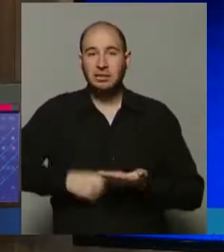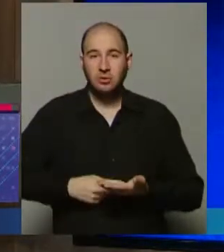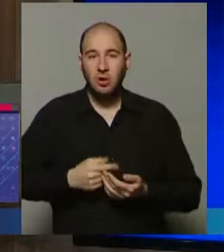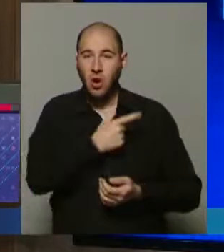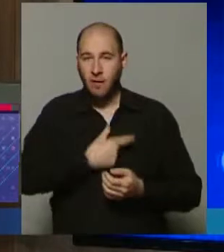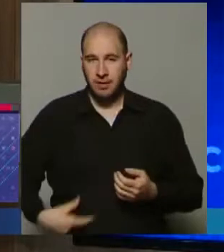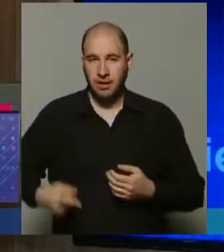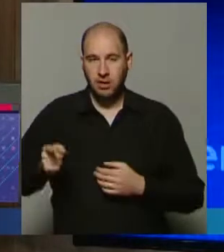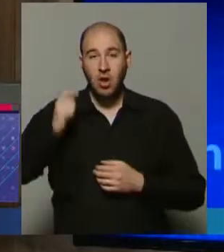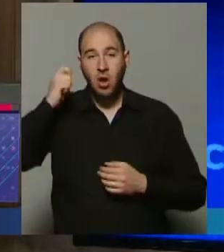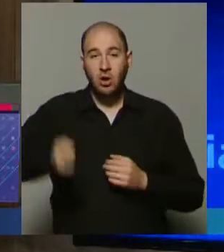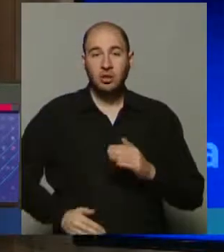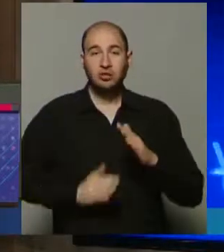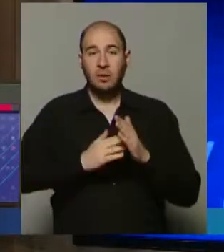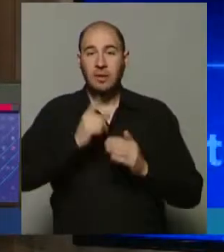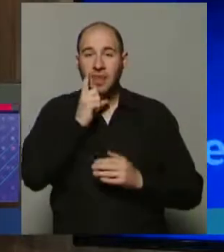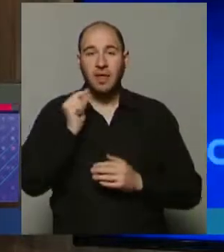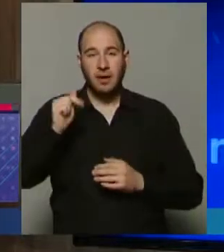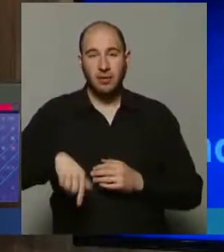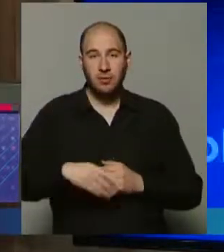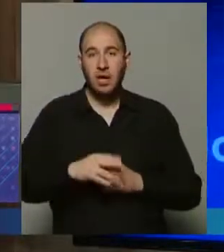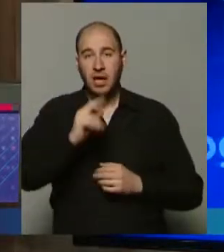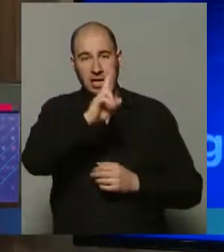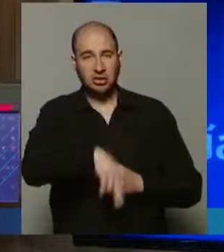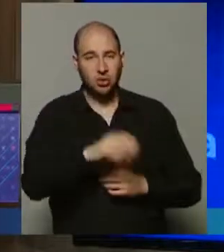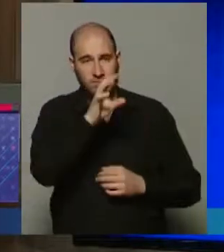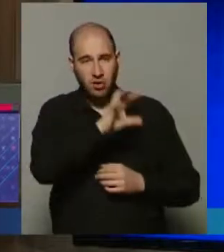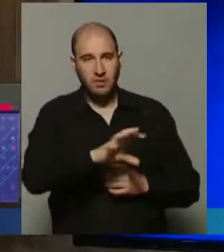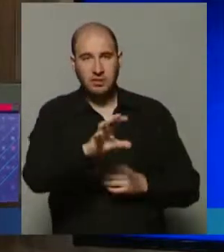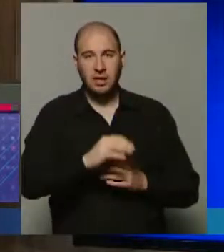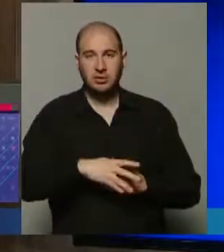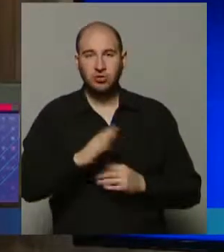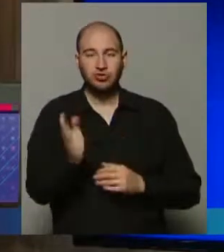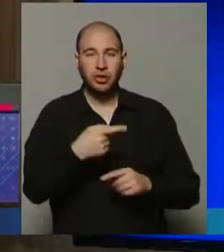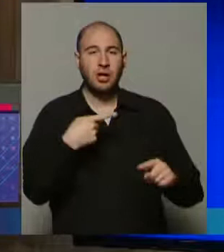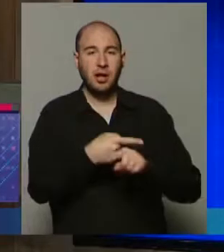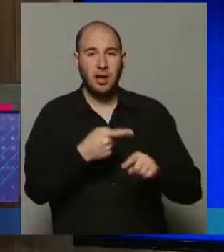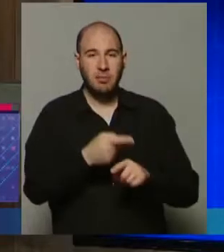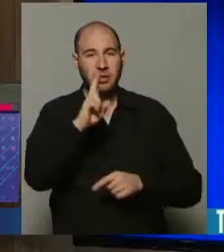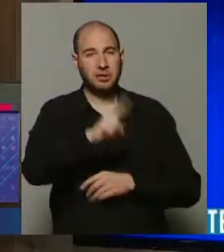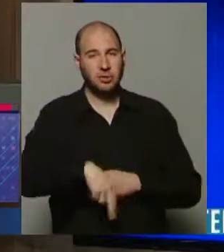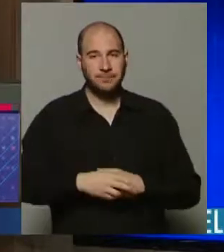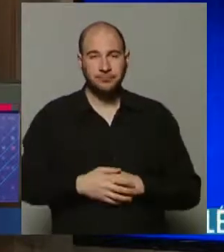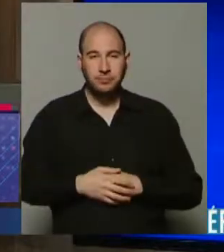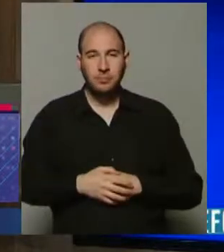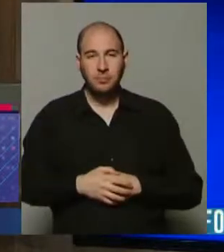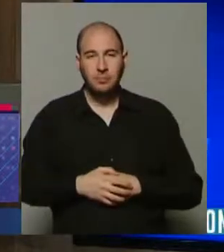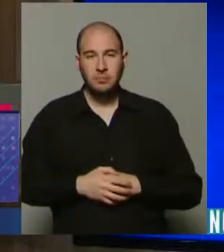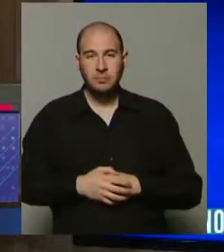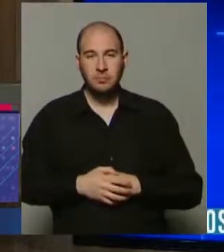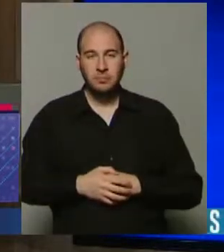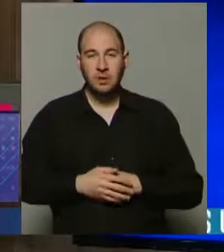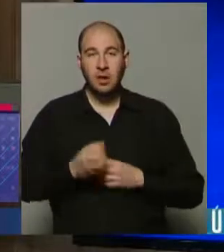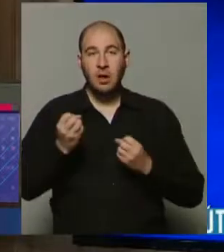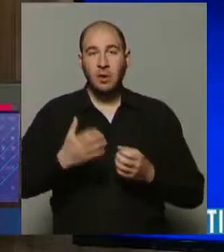Poder Ejecutivo. La Corte Suprema en la jornada de hoy le dio la razón a todas las provincias que habían hecho esta presentación porque